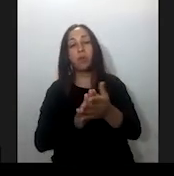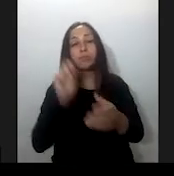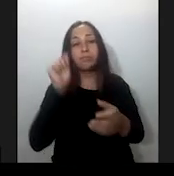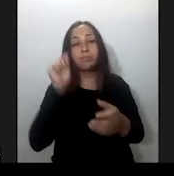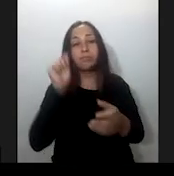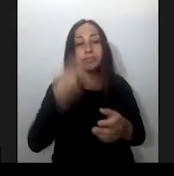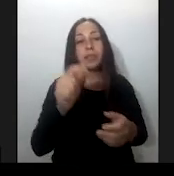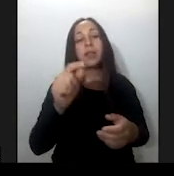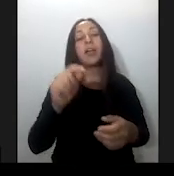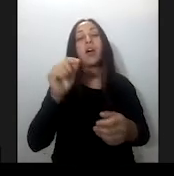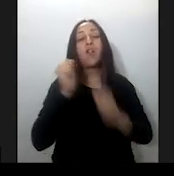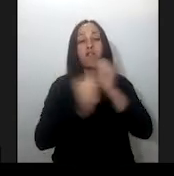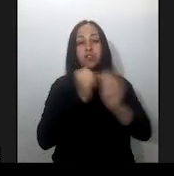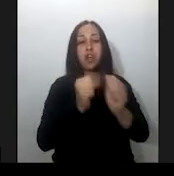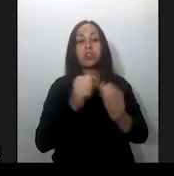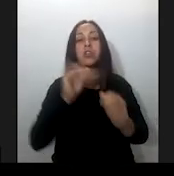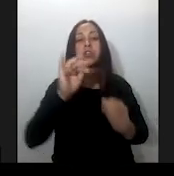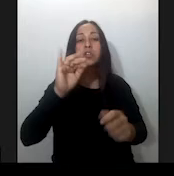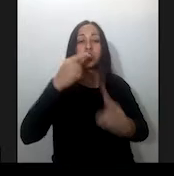Insertar función, sumar sí.